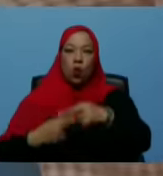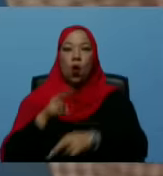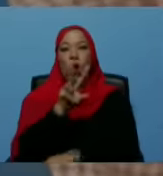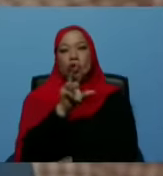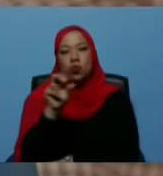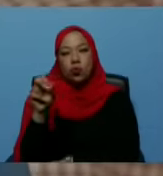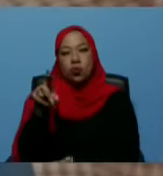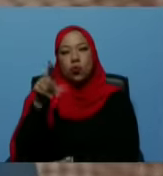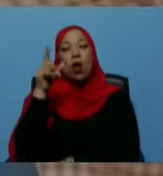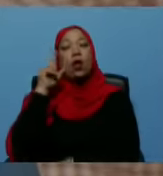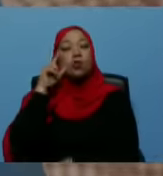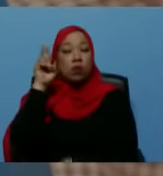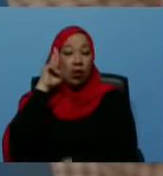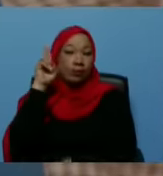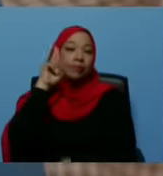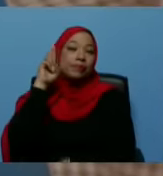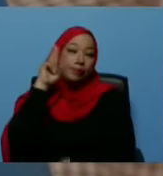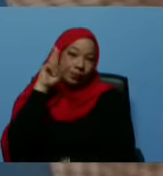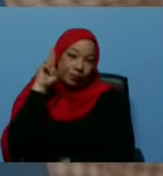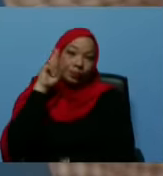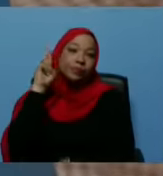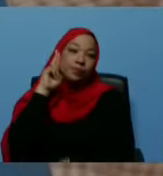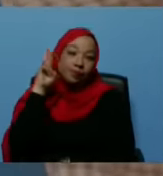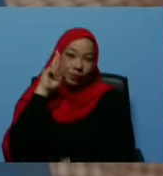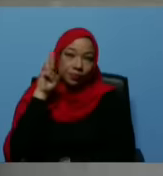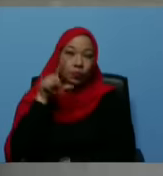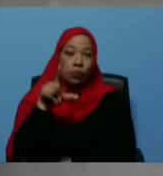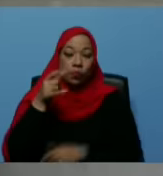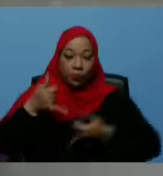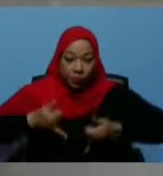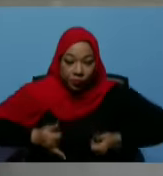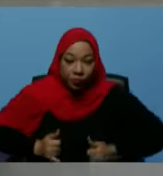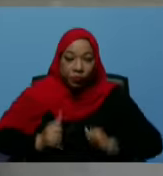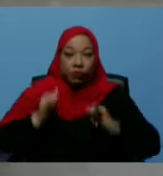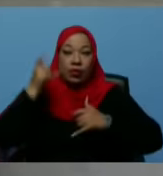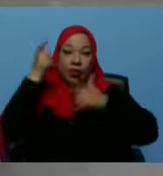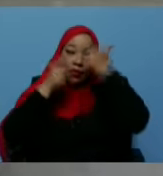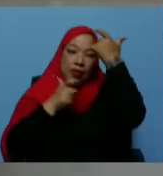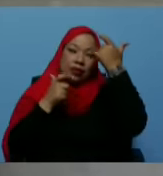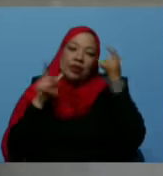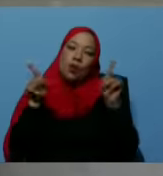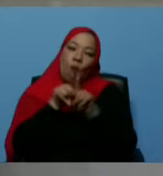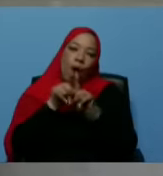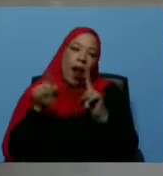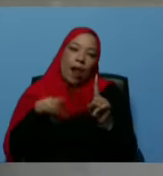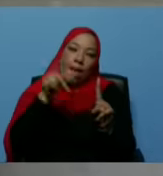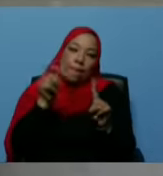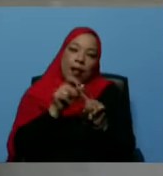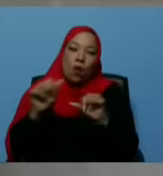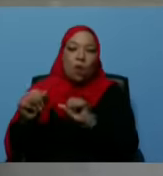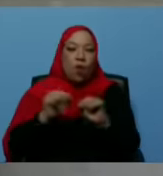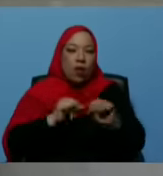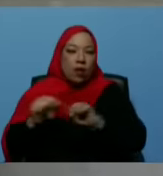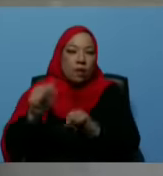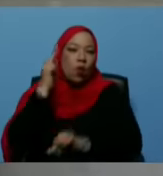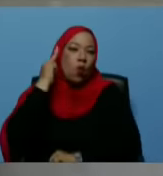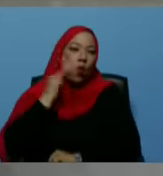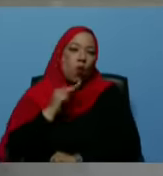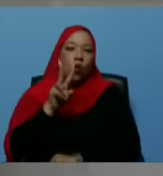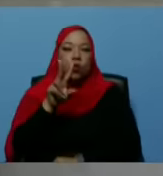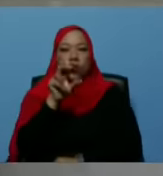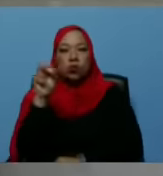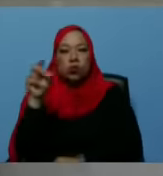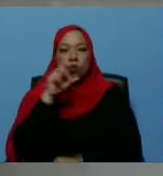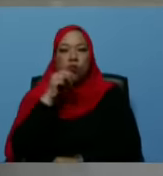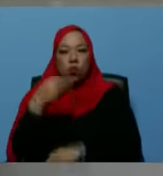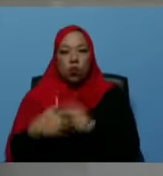200, tuviste razón. Nosotros, tus hijos, que llevamos el espíritu original del movimiento bolivariano revolucionario 200